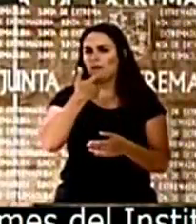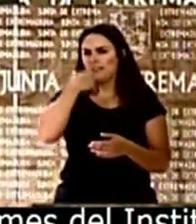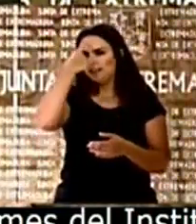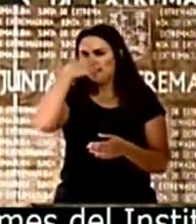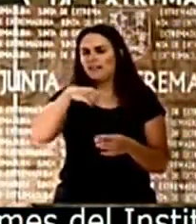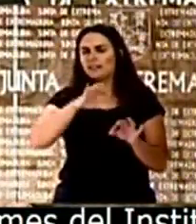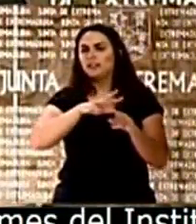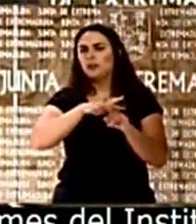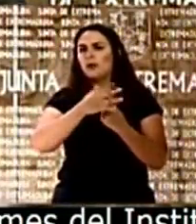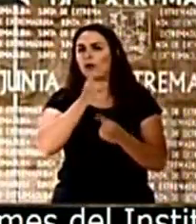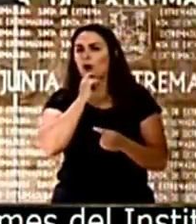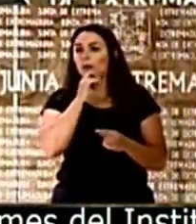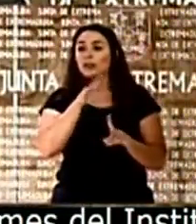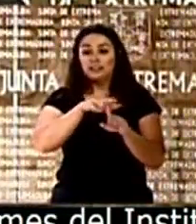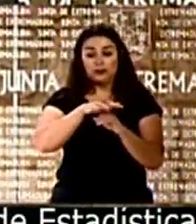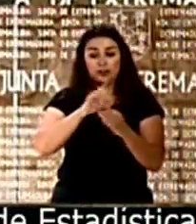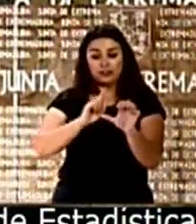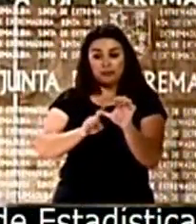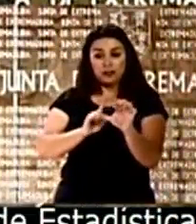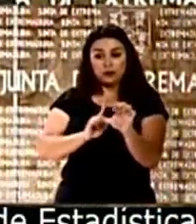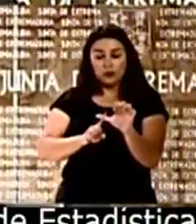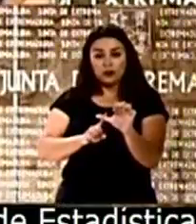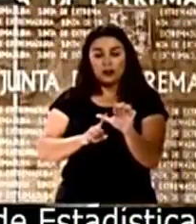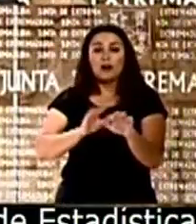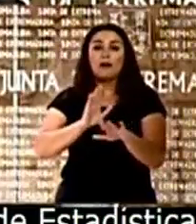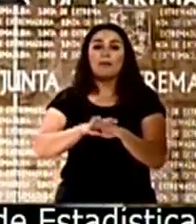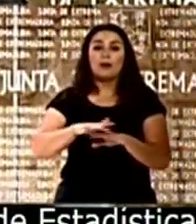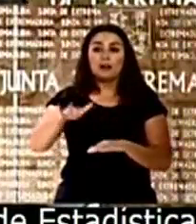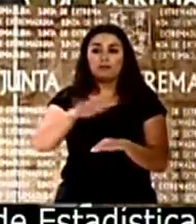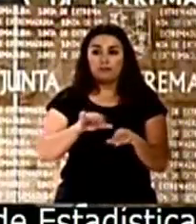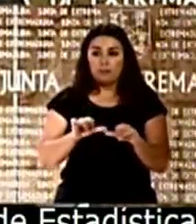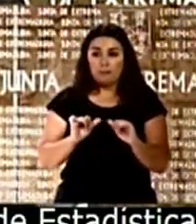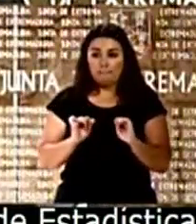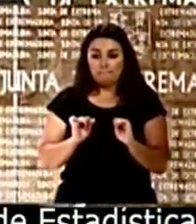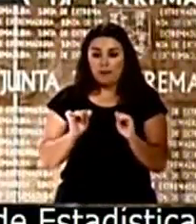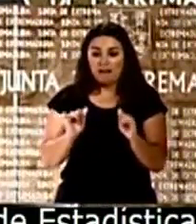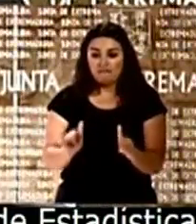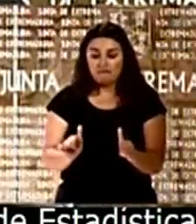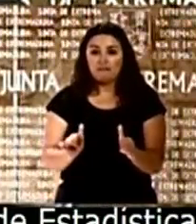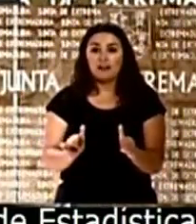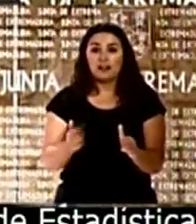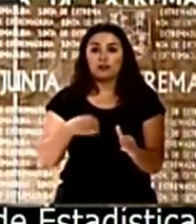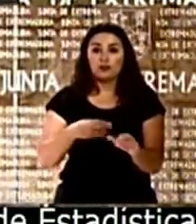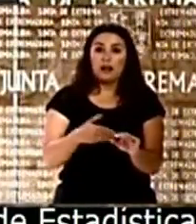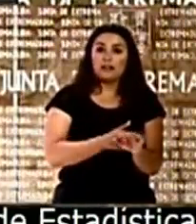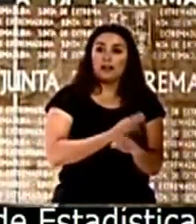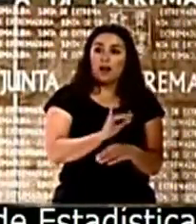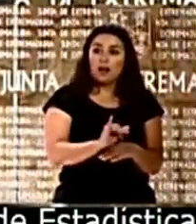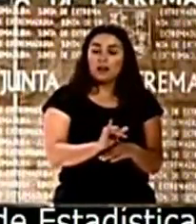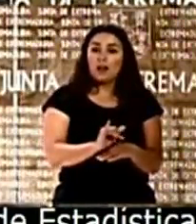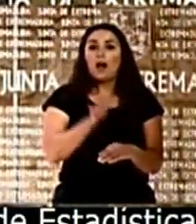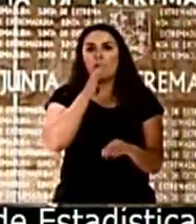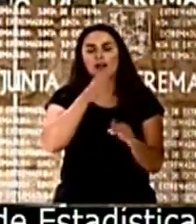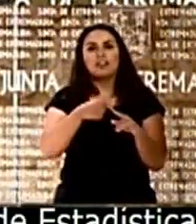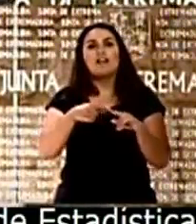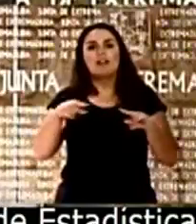la situación de Extremadura, para el punto de partida del que disponíamos, no es ni mucho